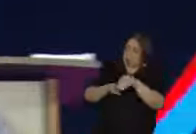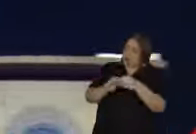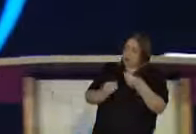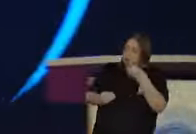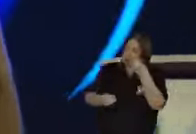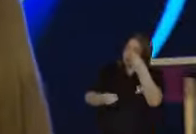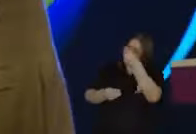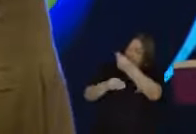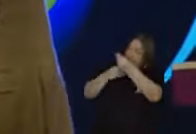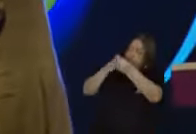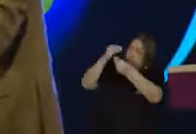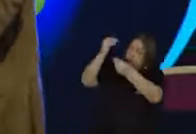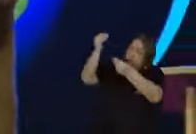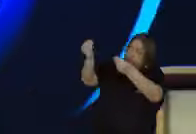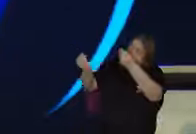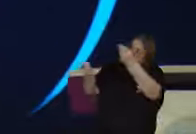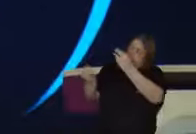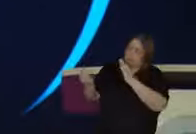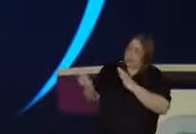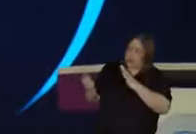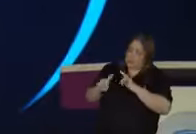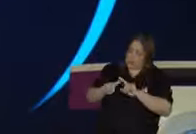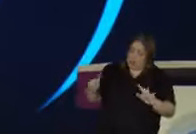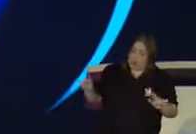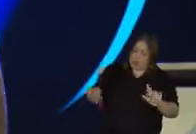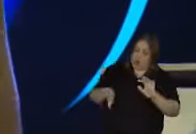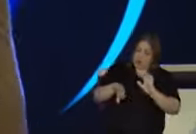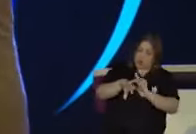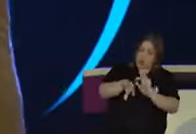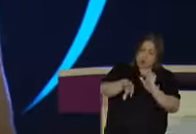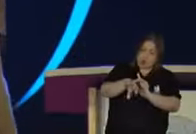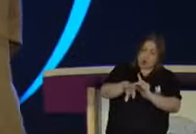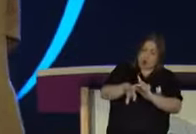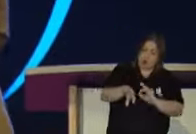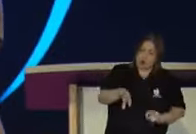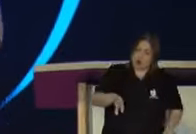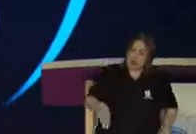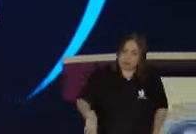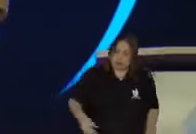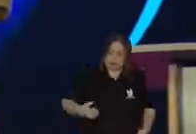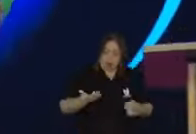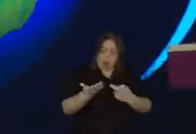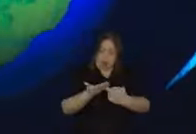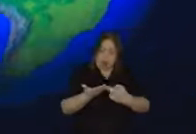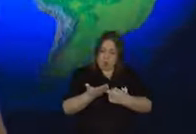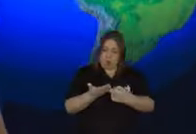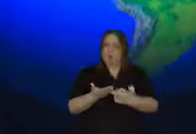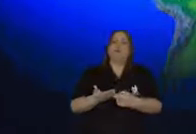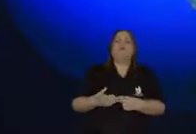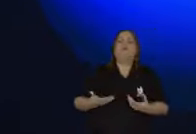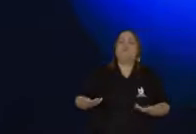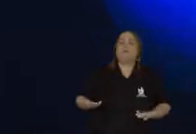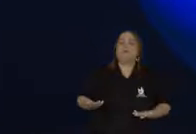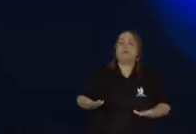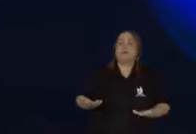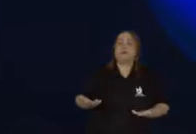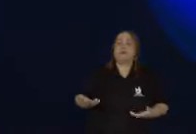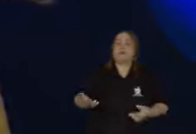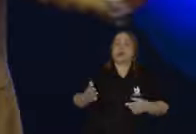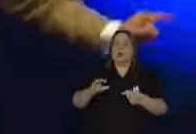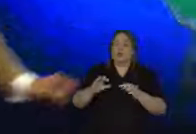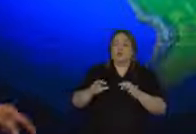le sale bien. Pero tócale en sus recursos, tócale a través